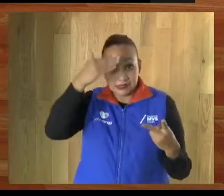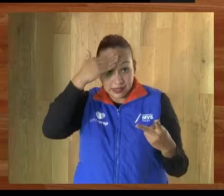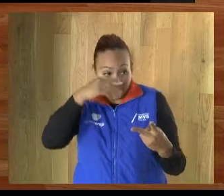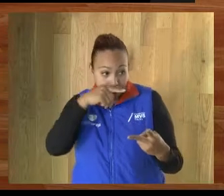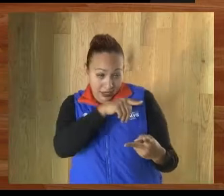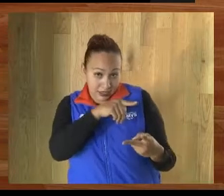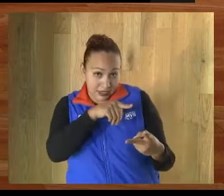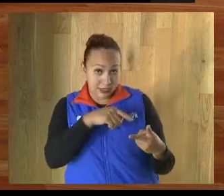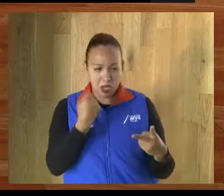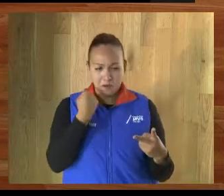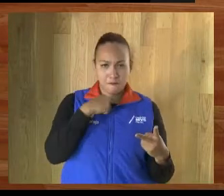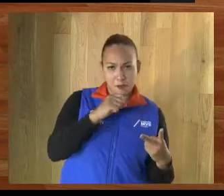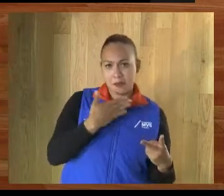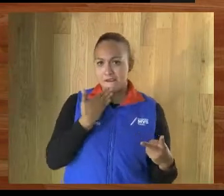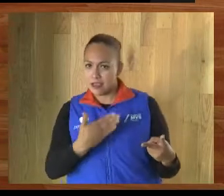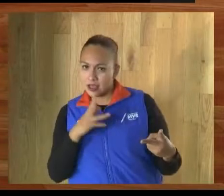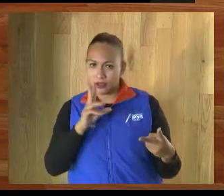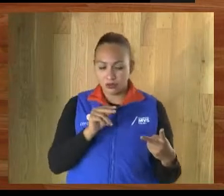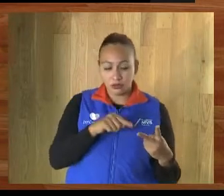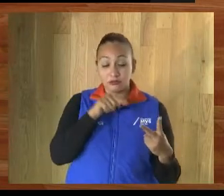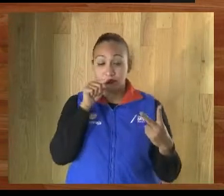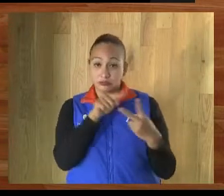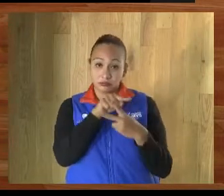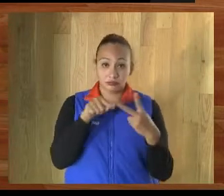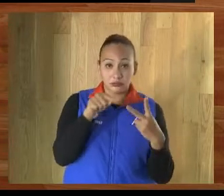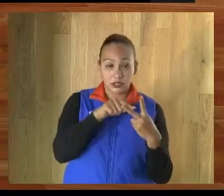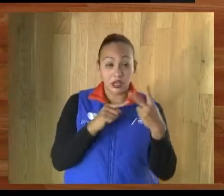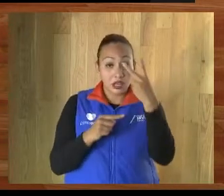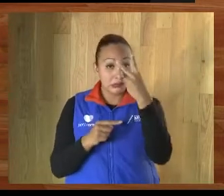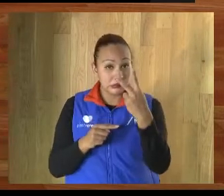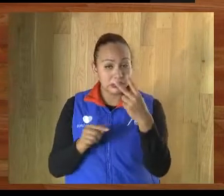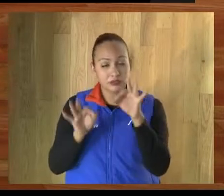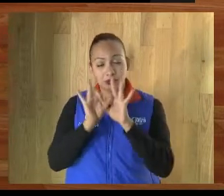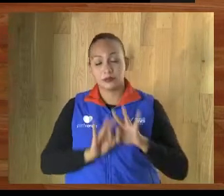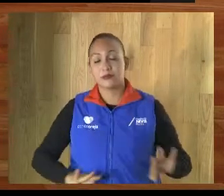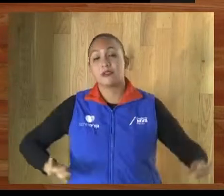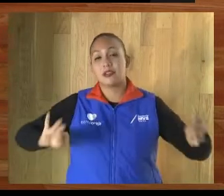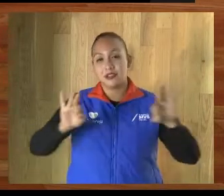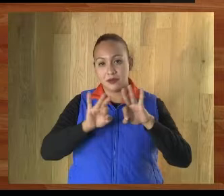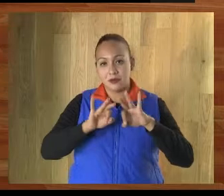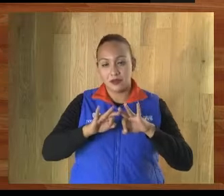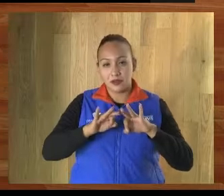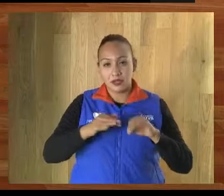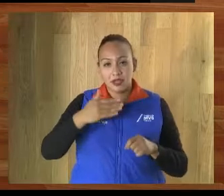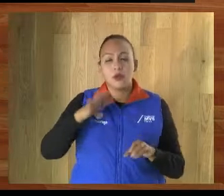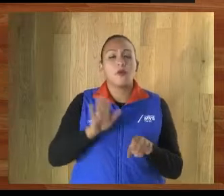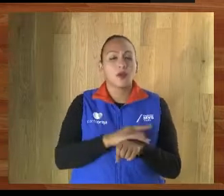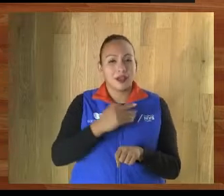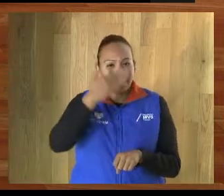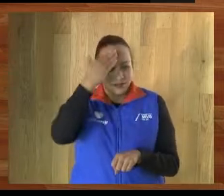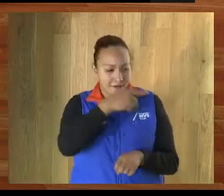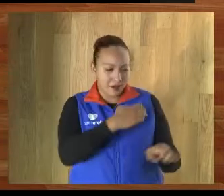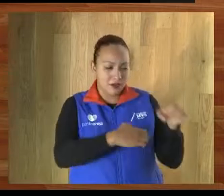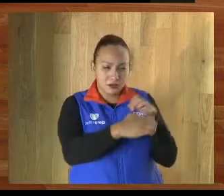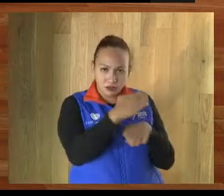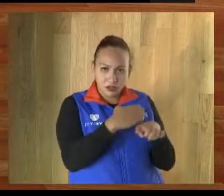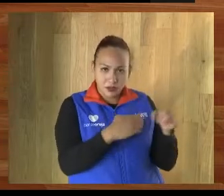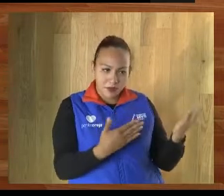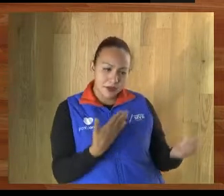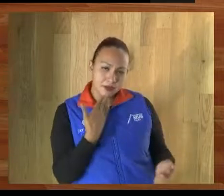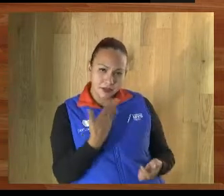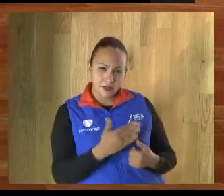decía al principio. Seguramente ya se ha comentado a lo largo de estos días y se va a comentar hasta